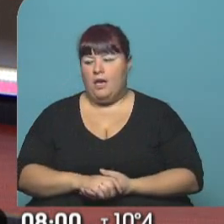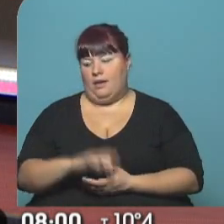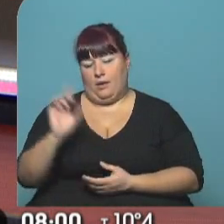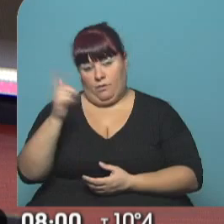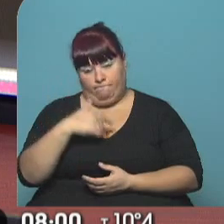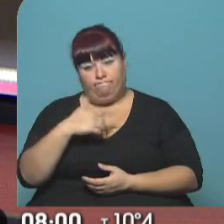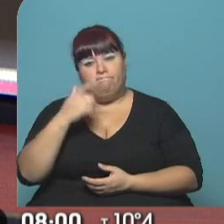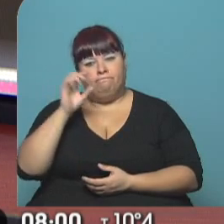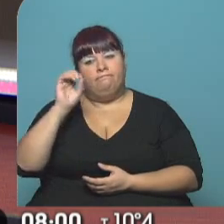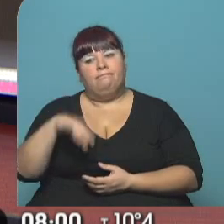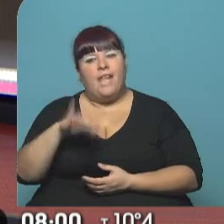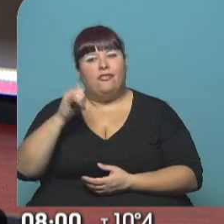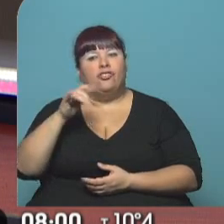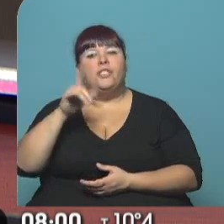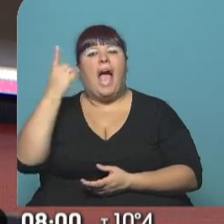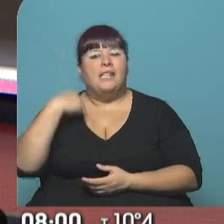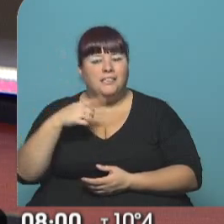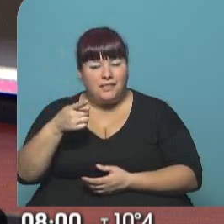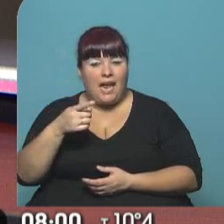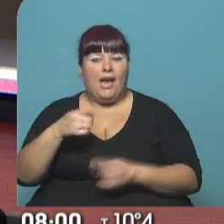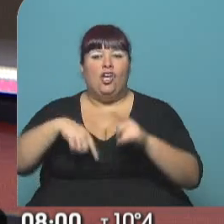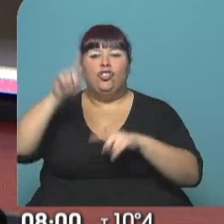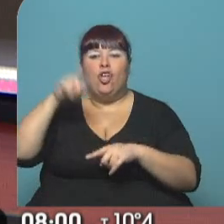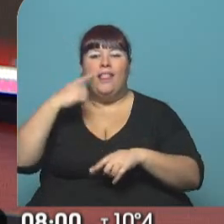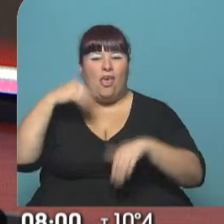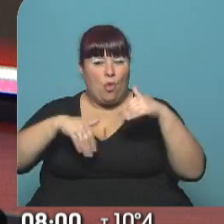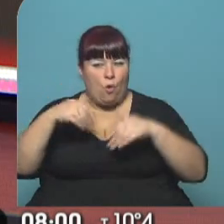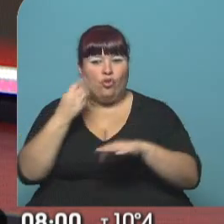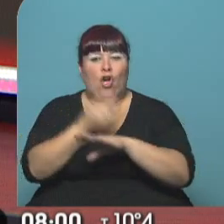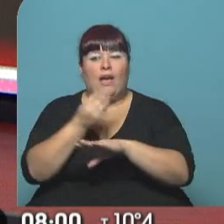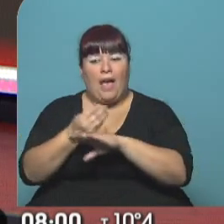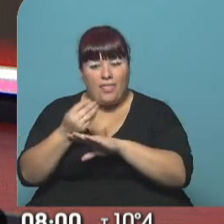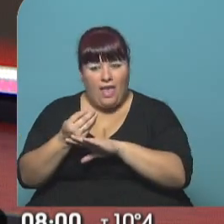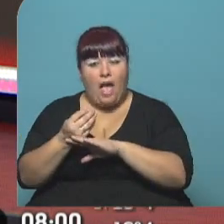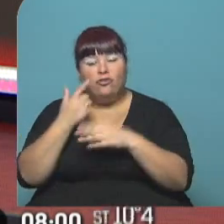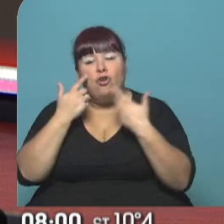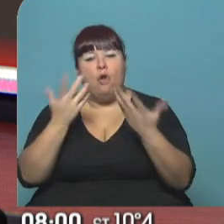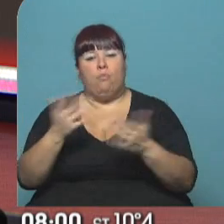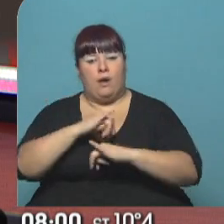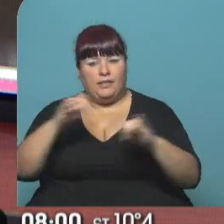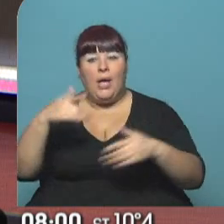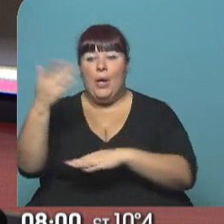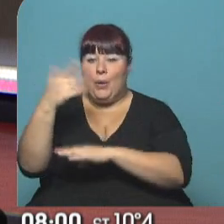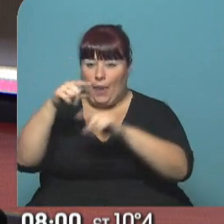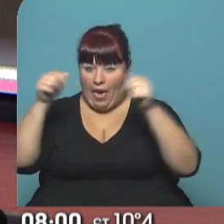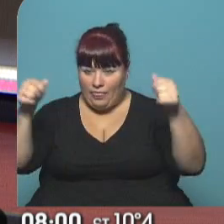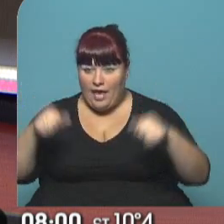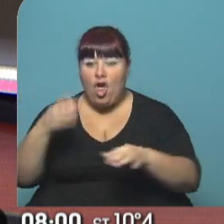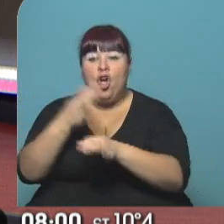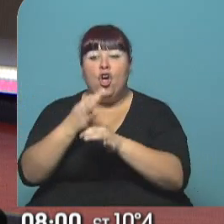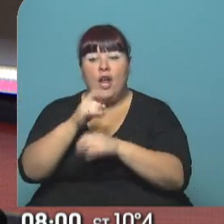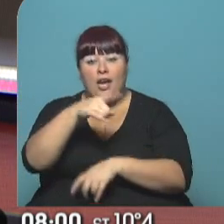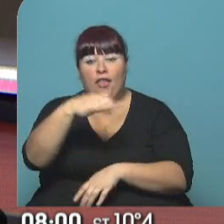Paradójicamente estuvo presente más que nunca en la jornada de ayer, en esta jornada de elecciones, los candidatos lo hicieron presente. Esta bandera en el colegio